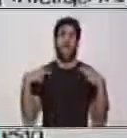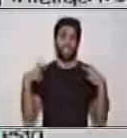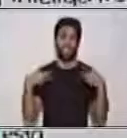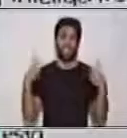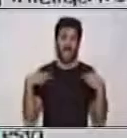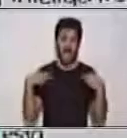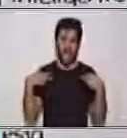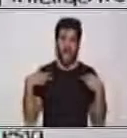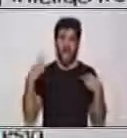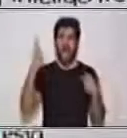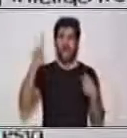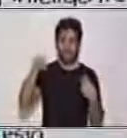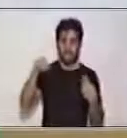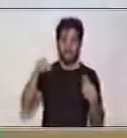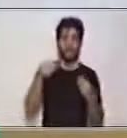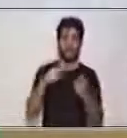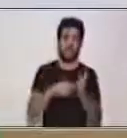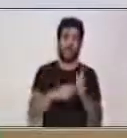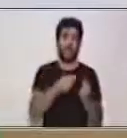había,